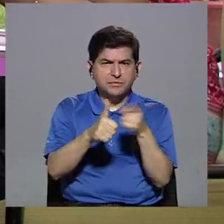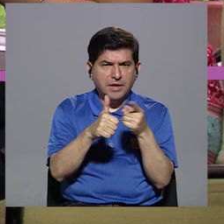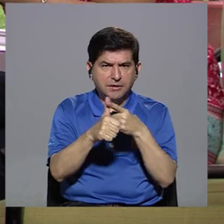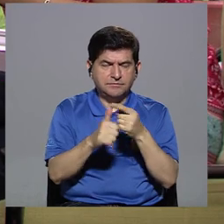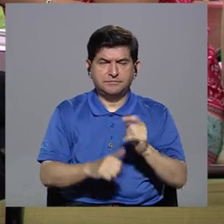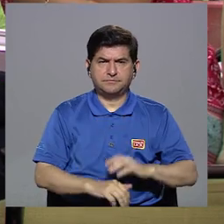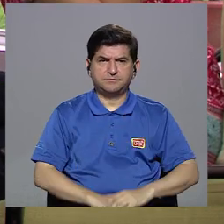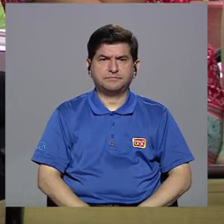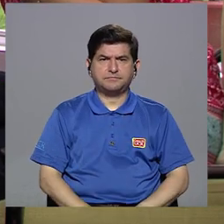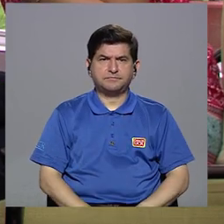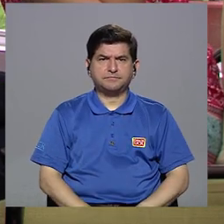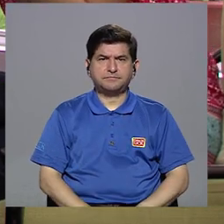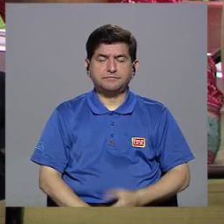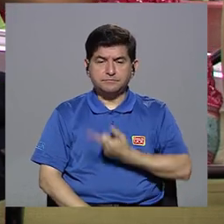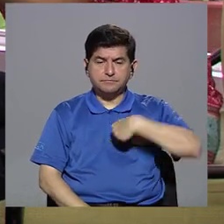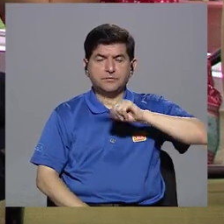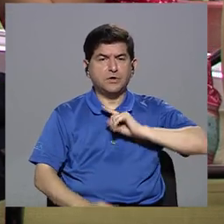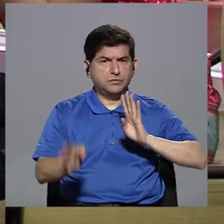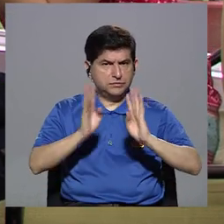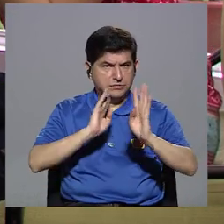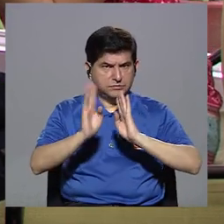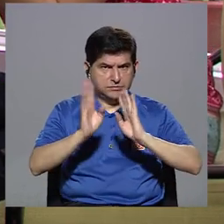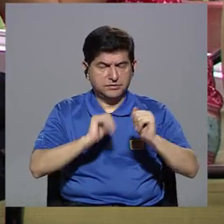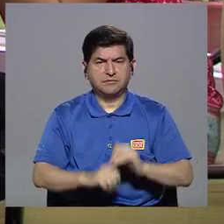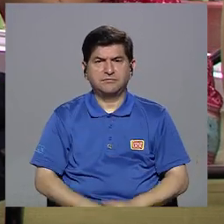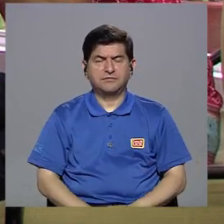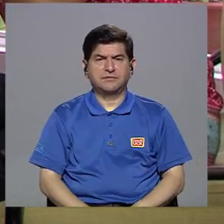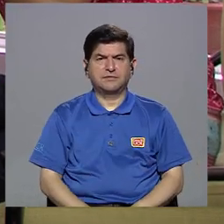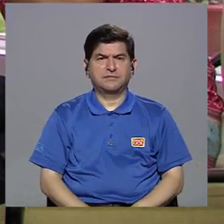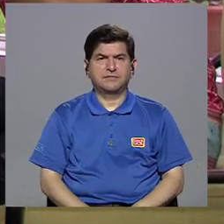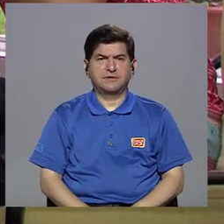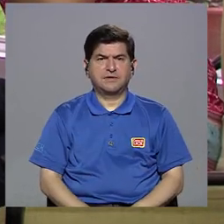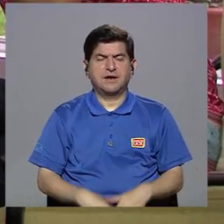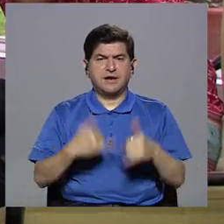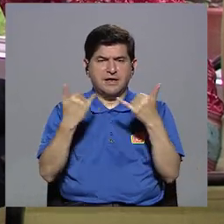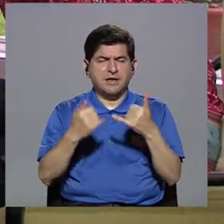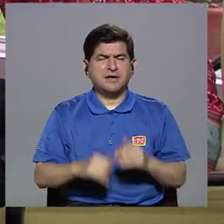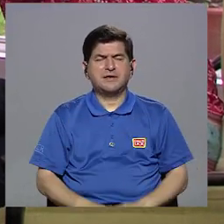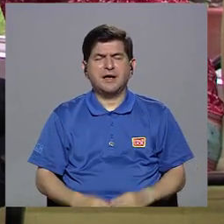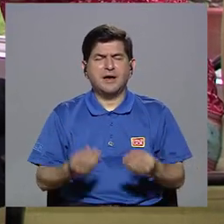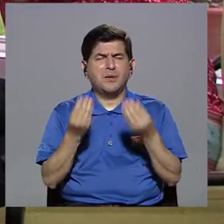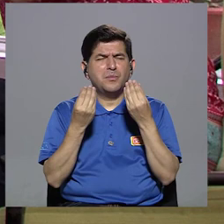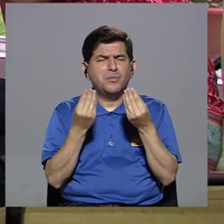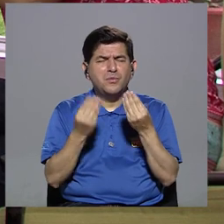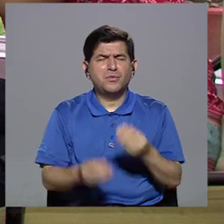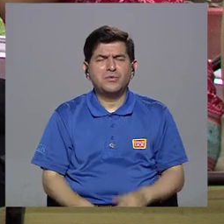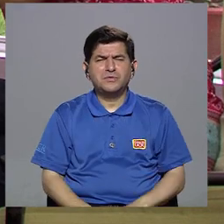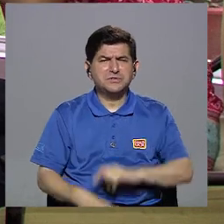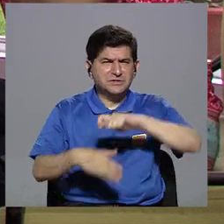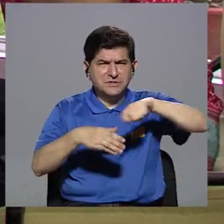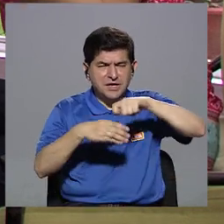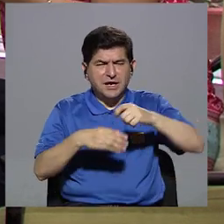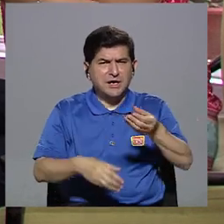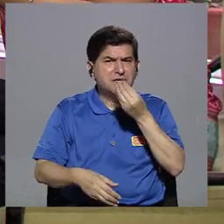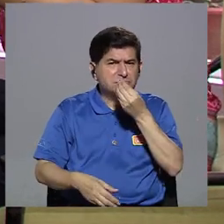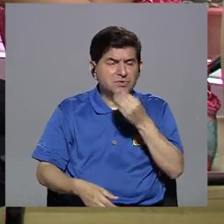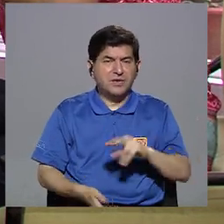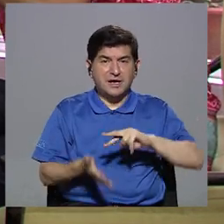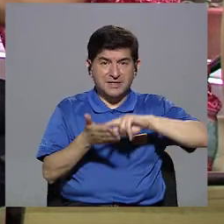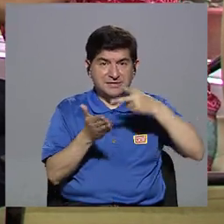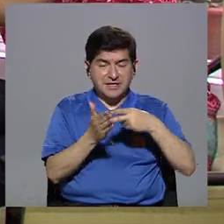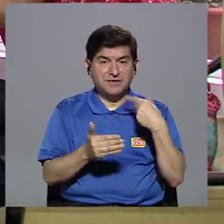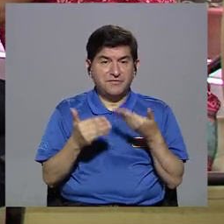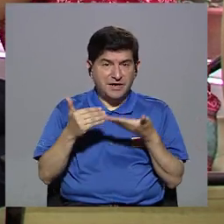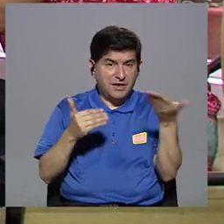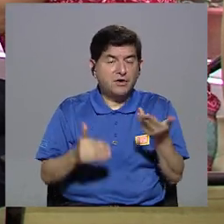es un poco cuando estamos hablando que estamos pasando nos de la ingesta de azúcar qué sé yo es propiamente porque estamos